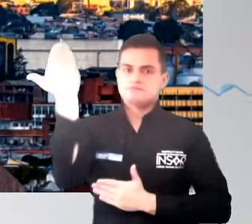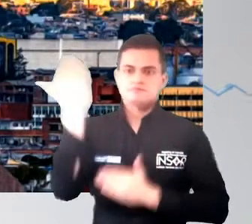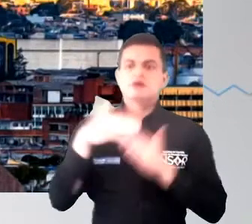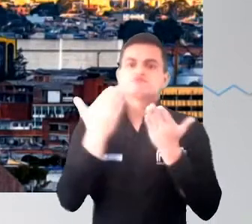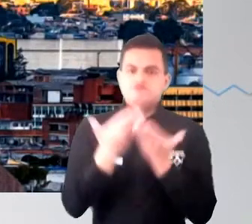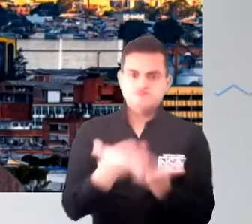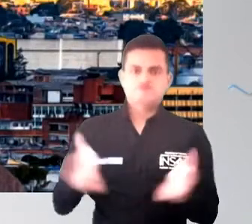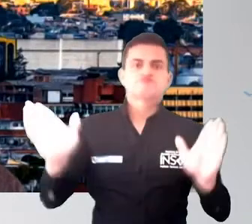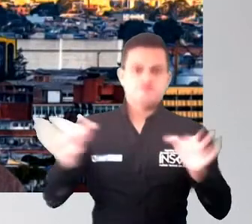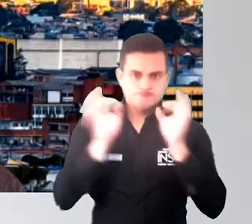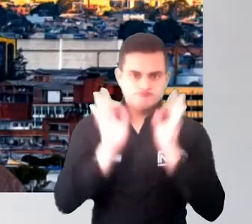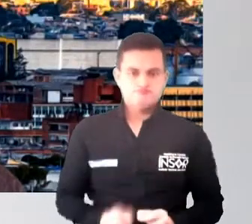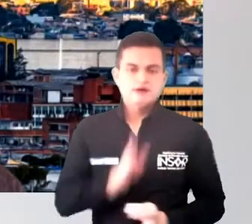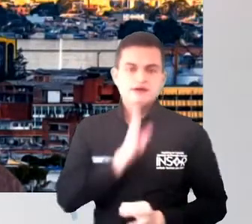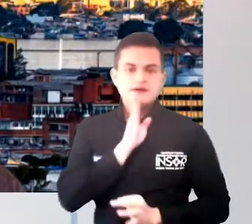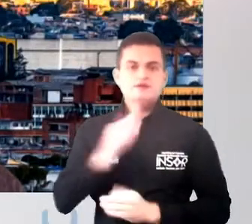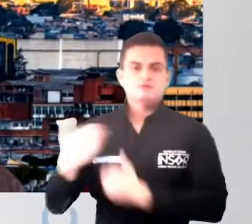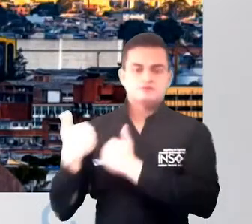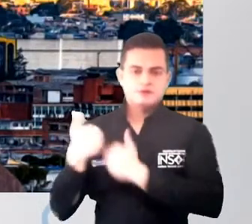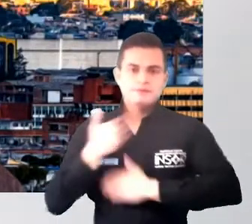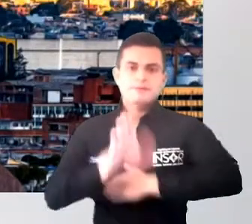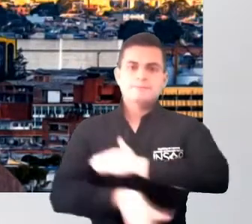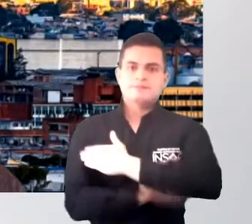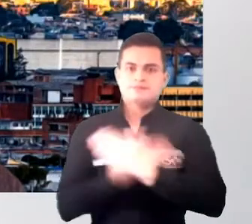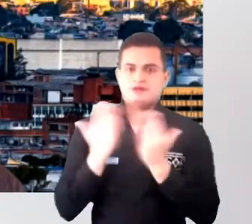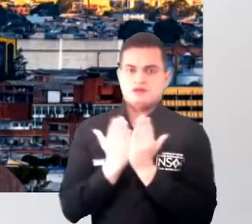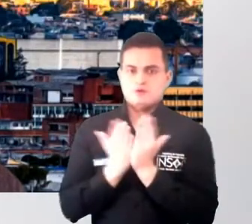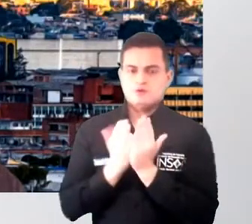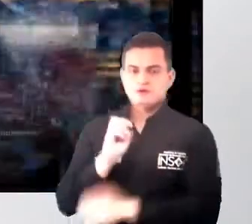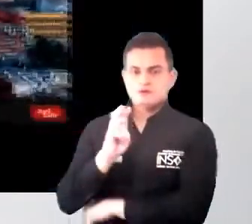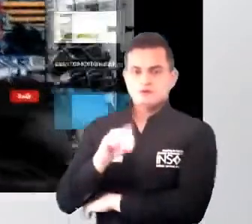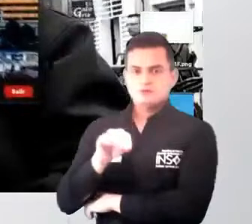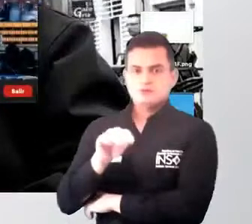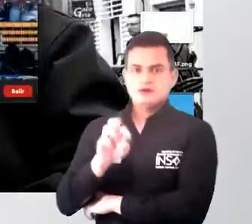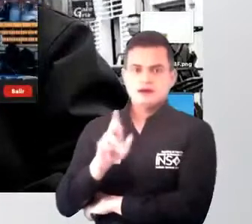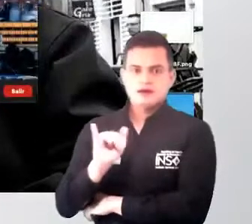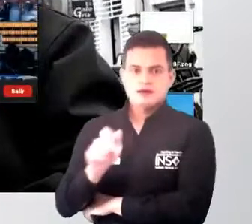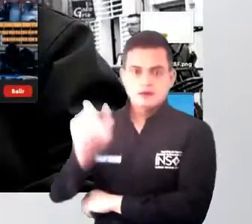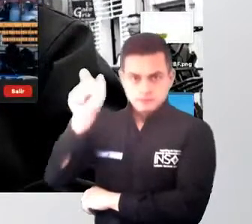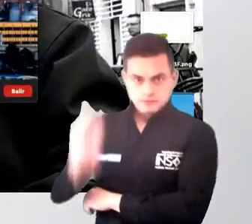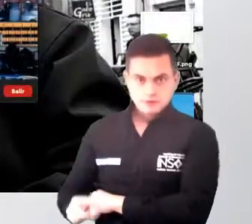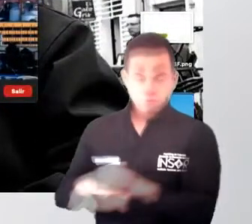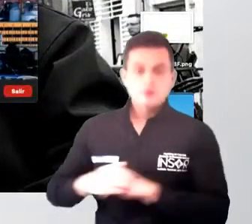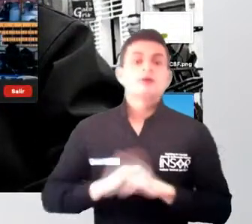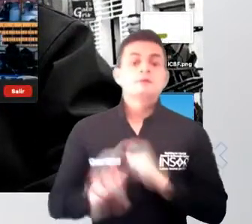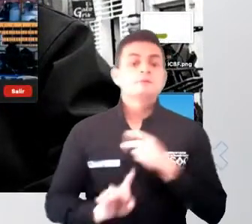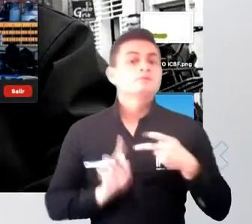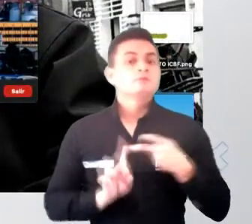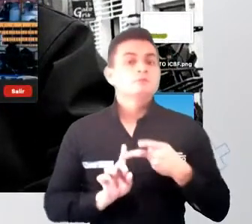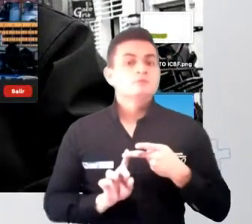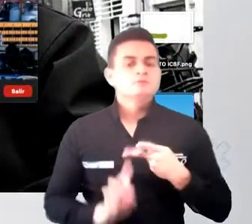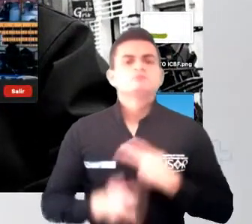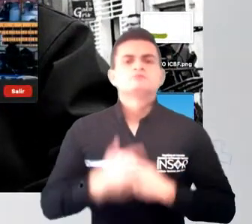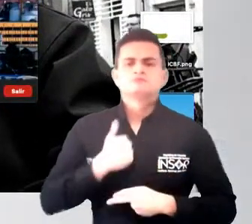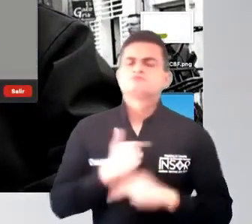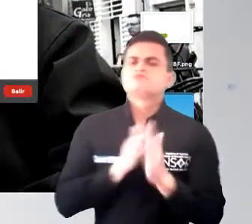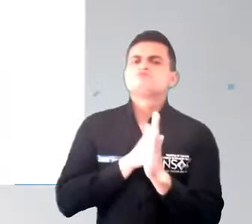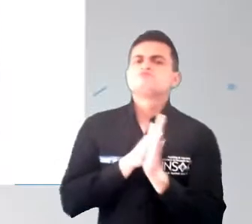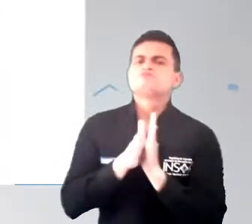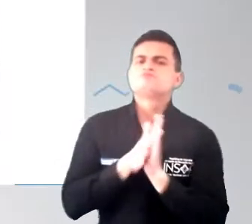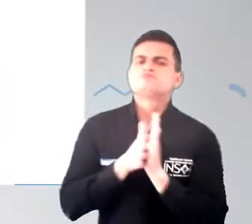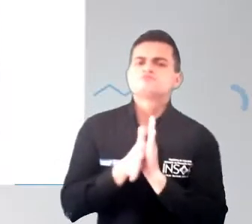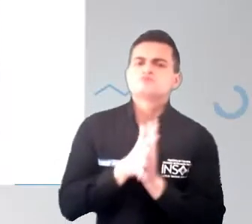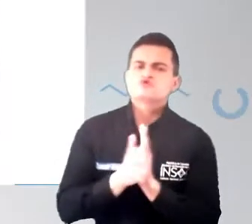de Educación, María Victoria Angulo González. Luego yo les daré una visión general de cómo es que vamos a hacer